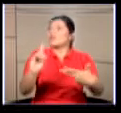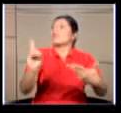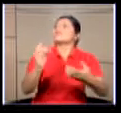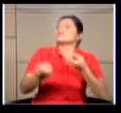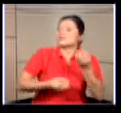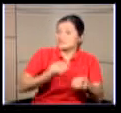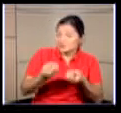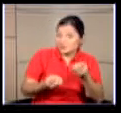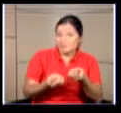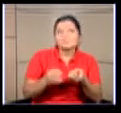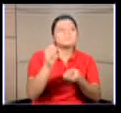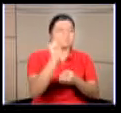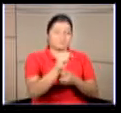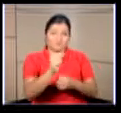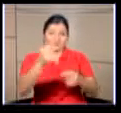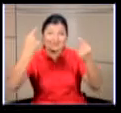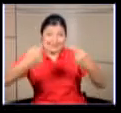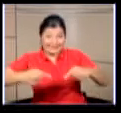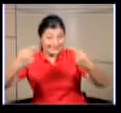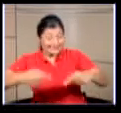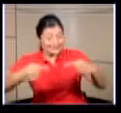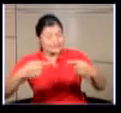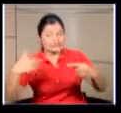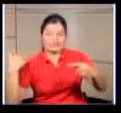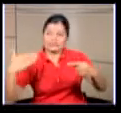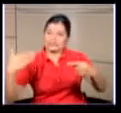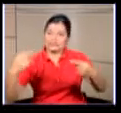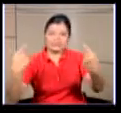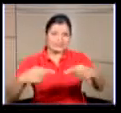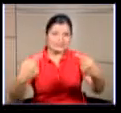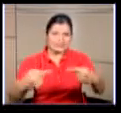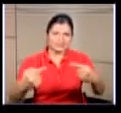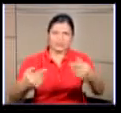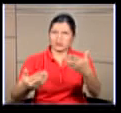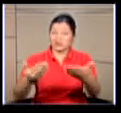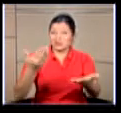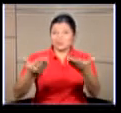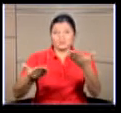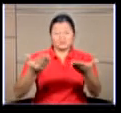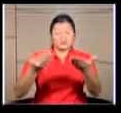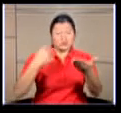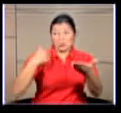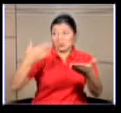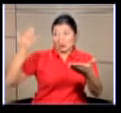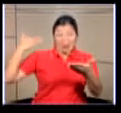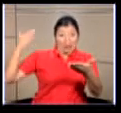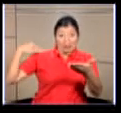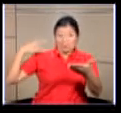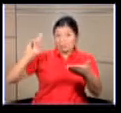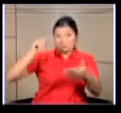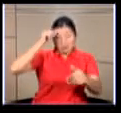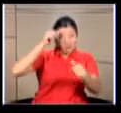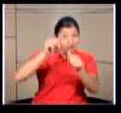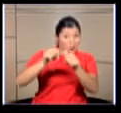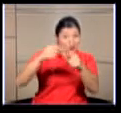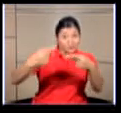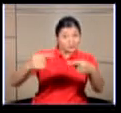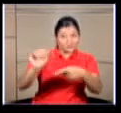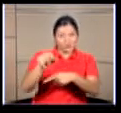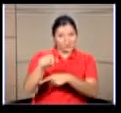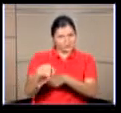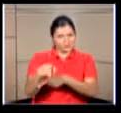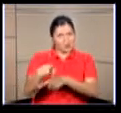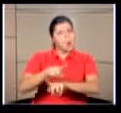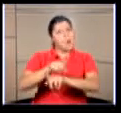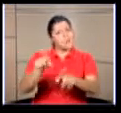intenso, definitivamente, y probablemente la historia reciente del país no recuerda un debate tan firme, que es bienvenido por el gobierno, porque